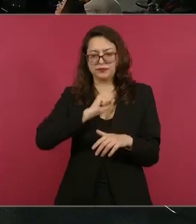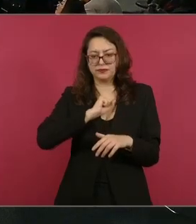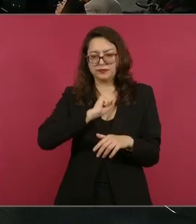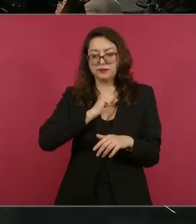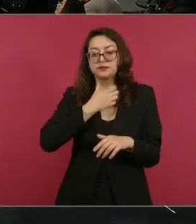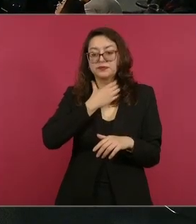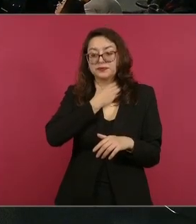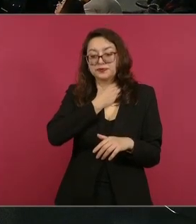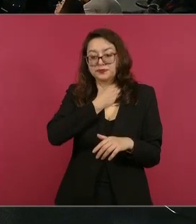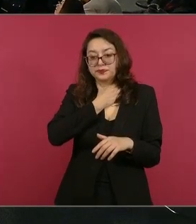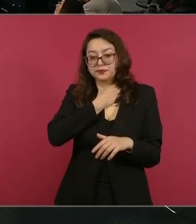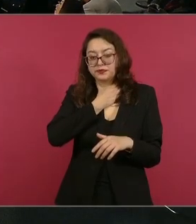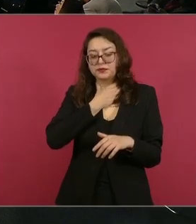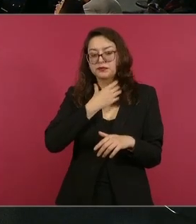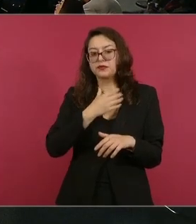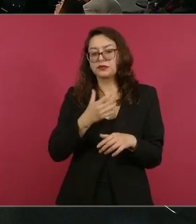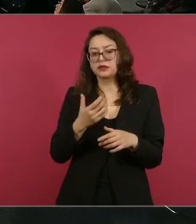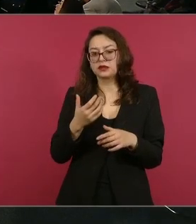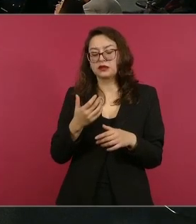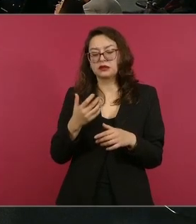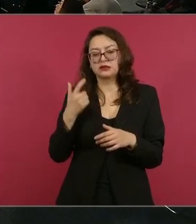Quiero también comentarle